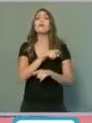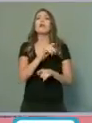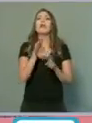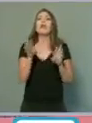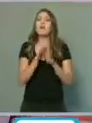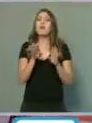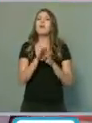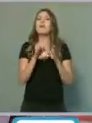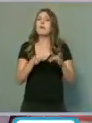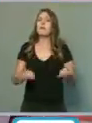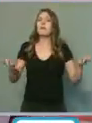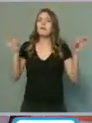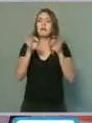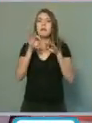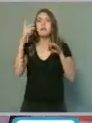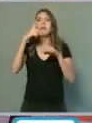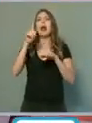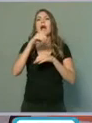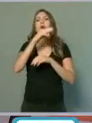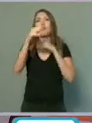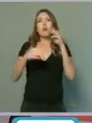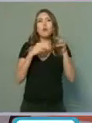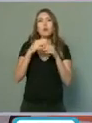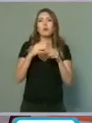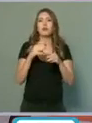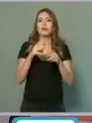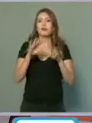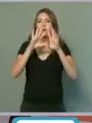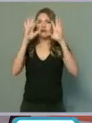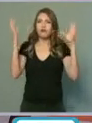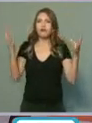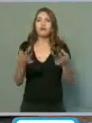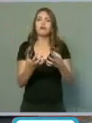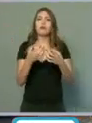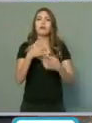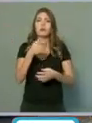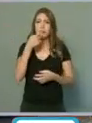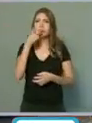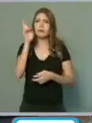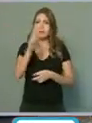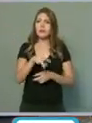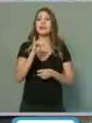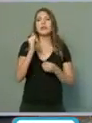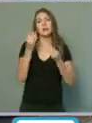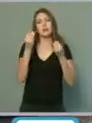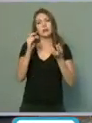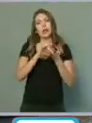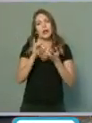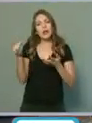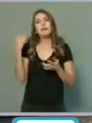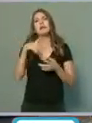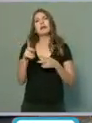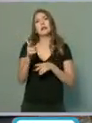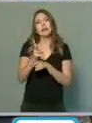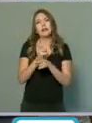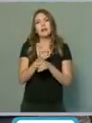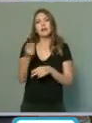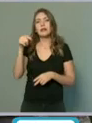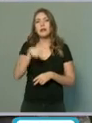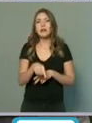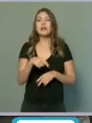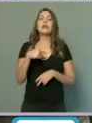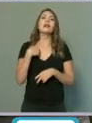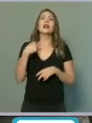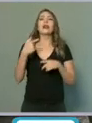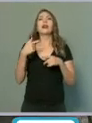importante dentro del ecosistema. ¿No es así, Karen? Platícanos. Exactamente. Bueno, muchas gracias por el espacio. Nosotros somos